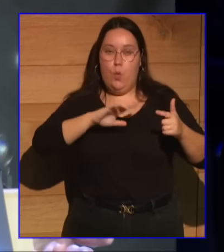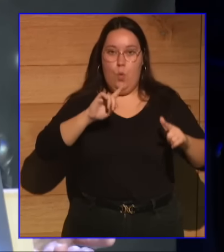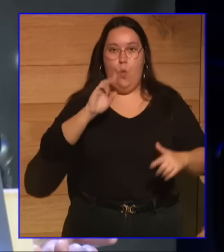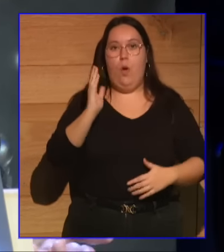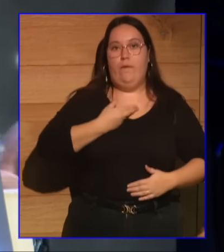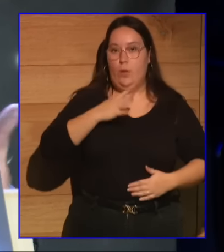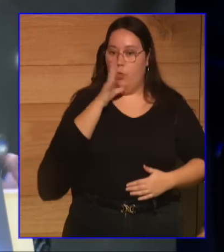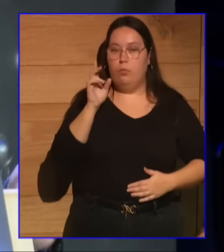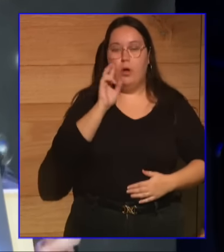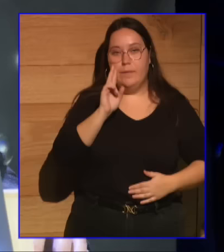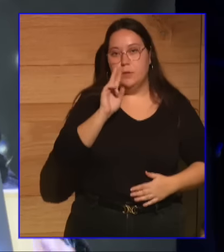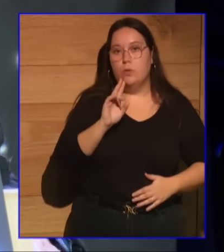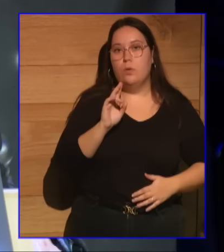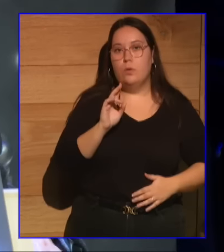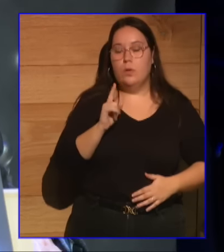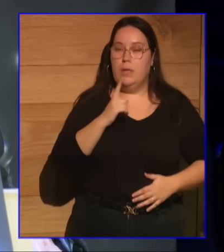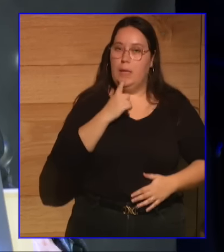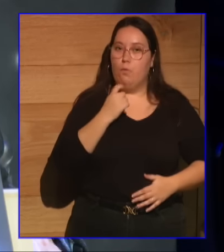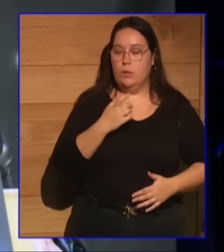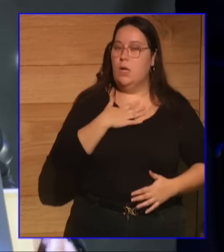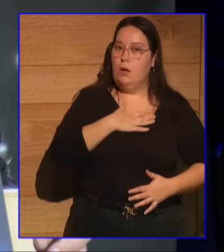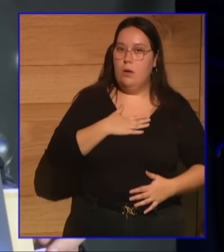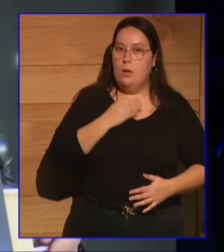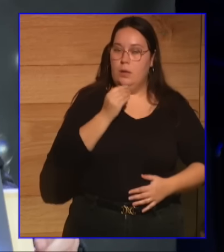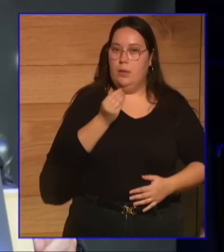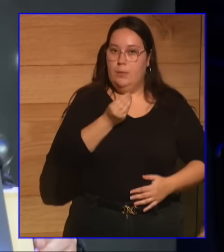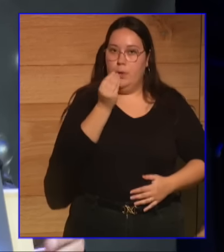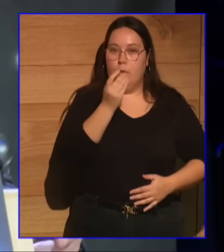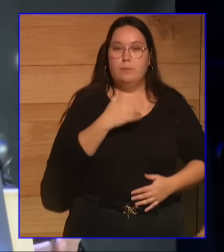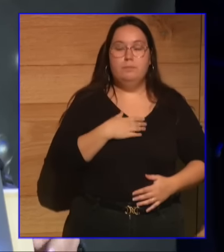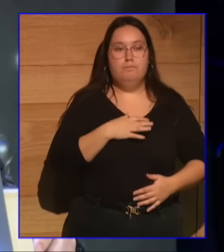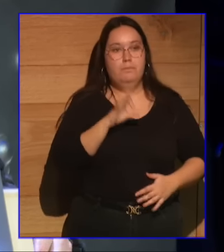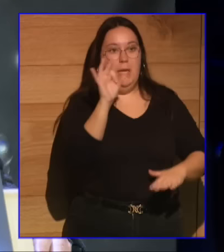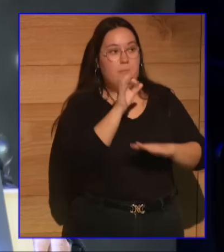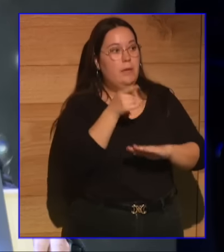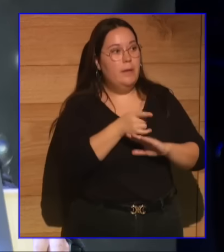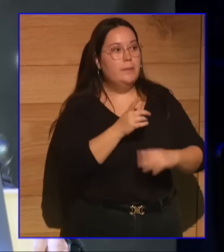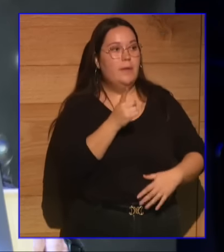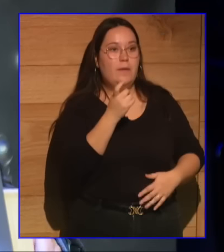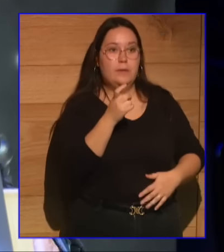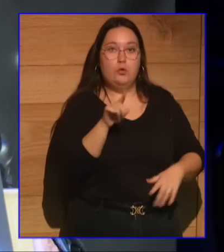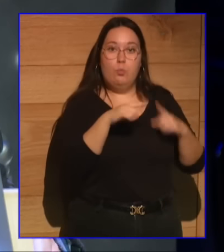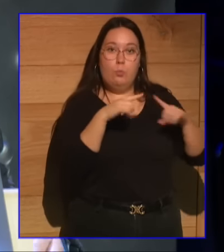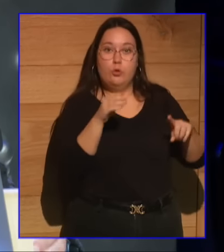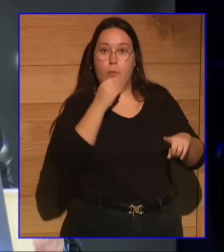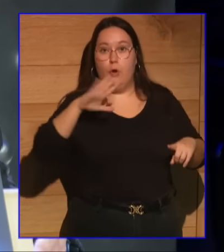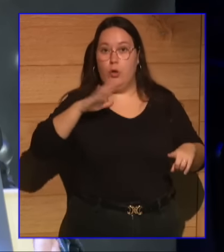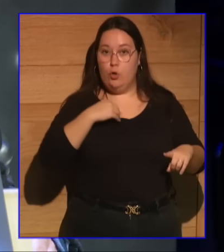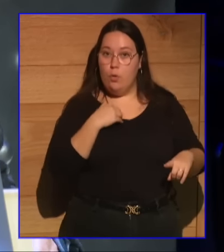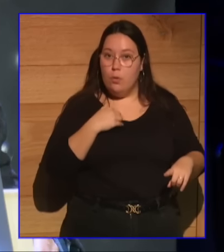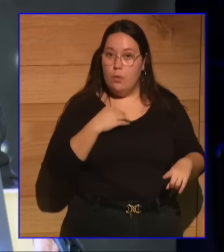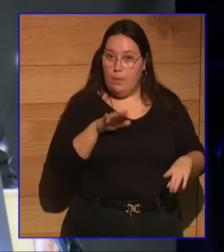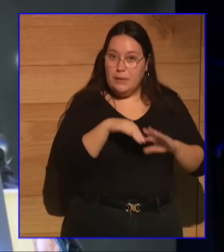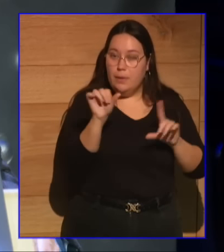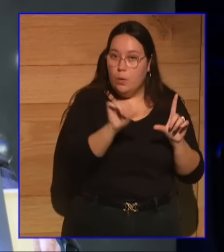por lo que acaba de ver y le lleva un rato a recomponerse. Y finalmente le dice, Steven, necesitas a un músico mejor que yo para esta película.